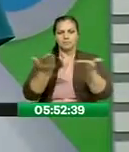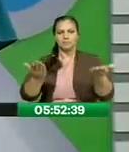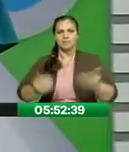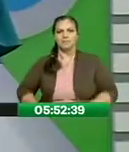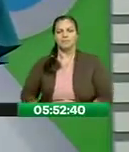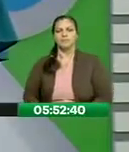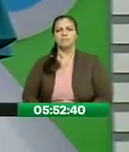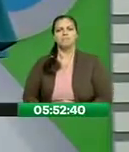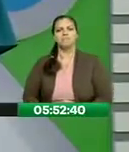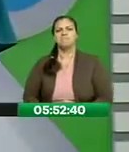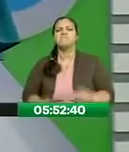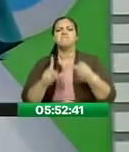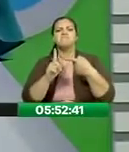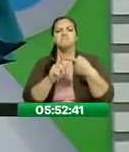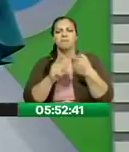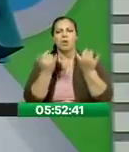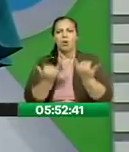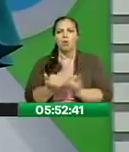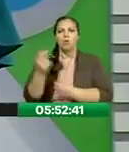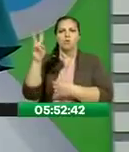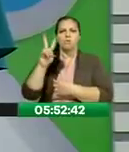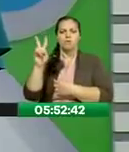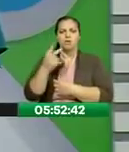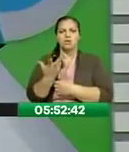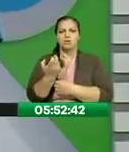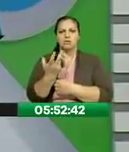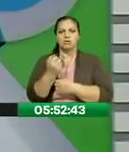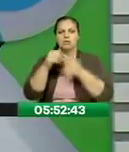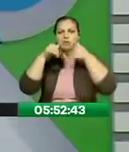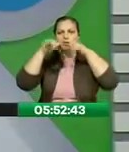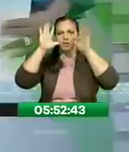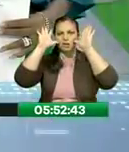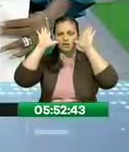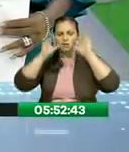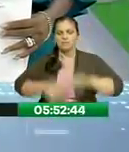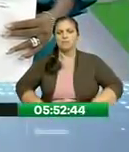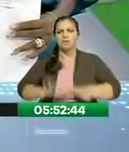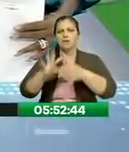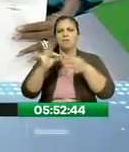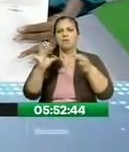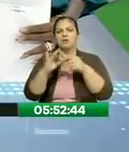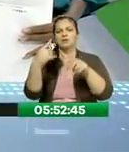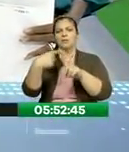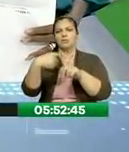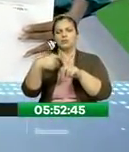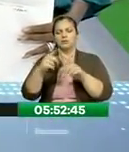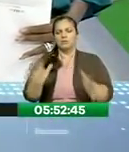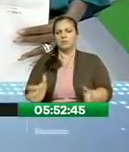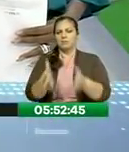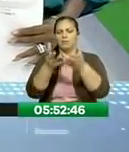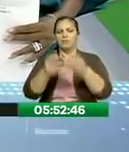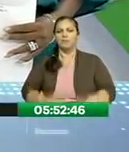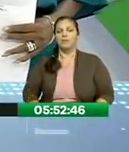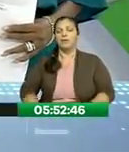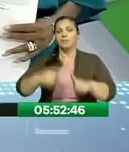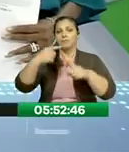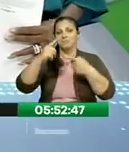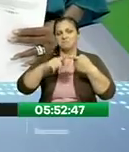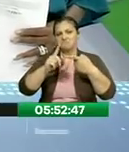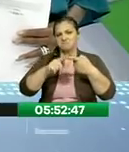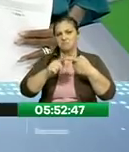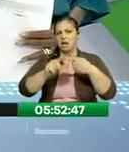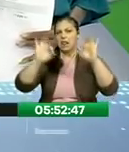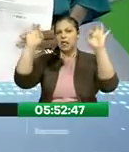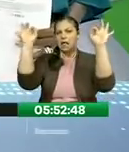levantan a la gente. Hoy, viernes 13 de diciembre, viene el pensamiento y el mensaje para que usted lo ponga en práctica. Hay una